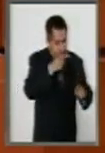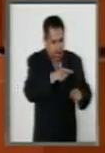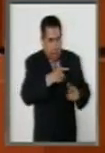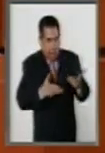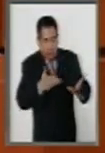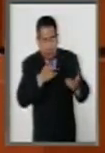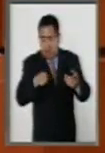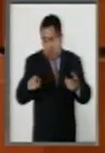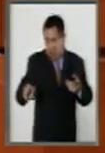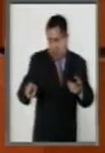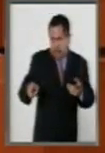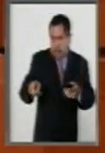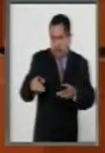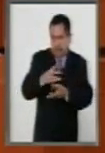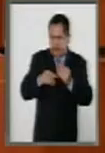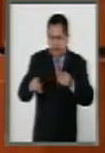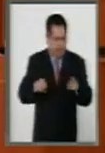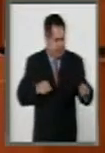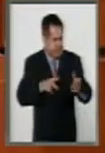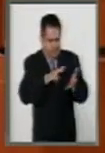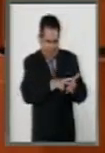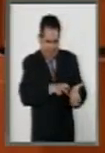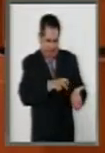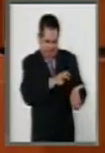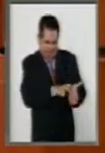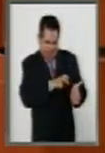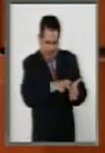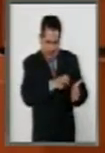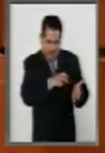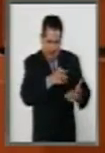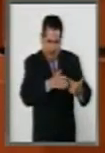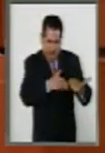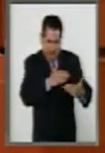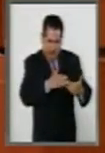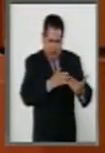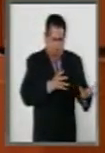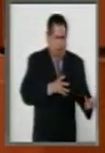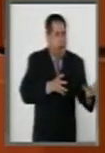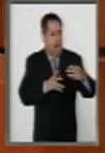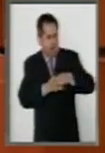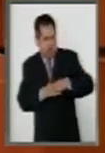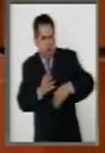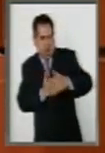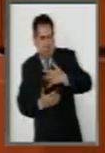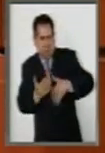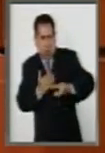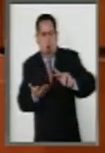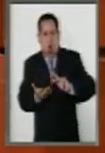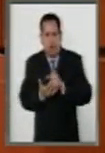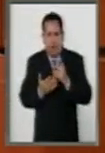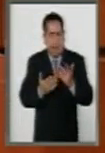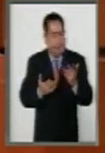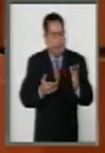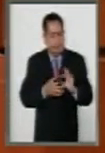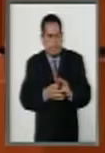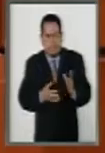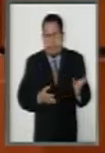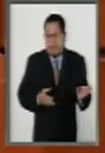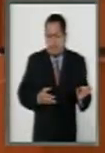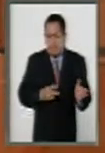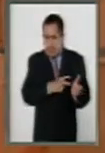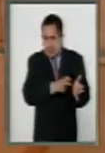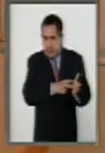ofendidos, es reinsertar a la sociedad a los sujetos activos de los delitos. La distinción